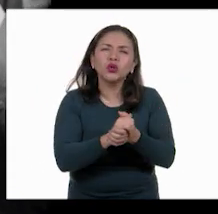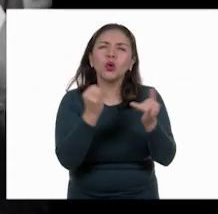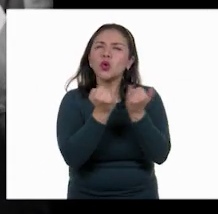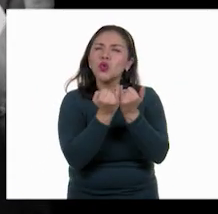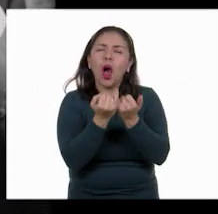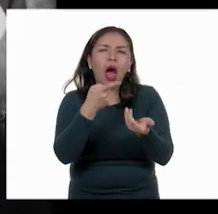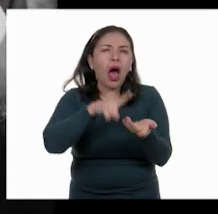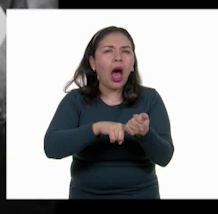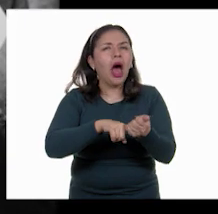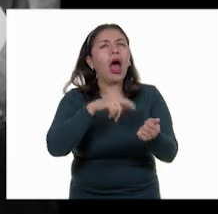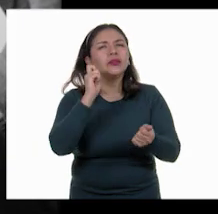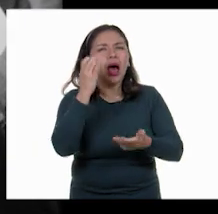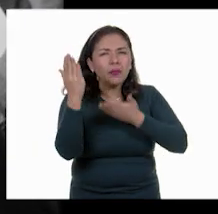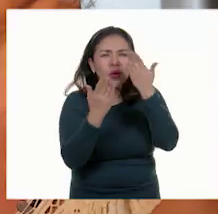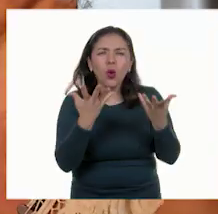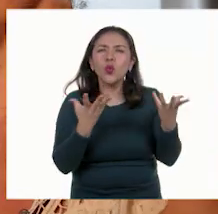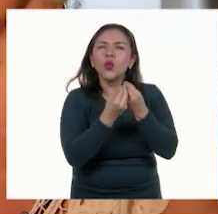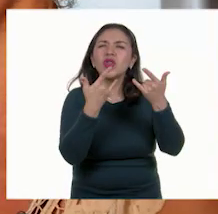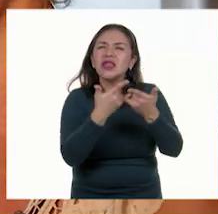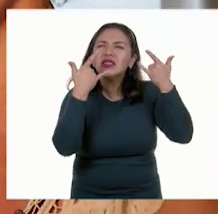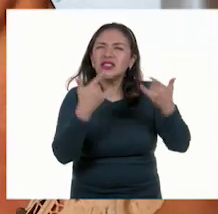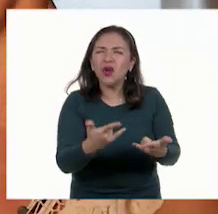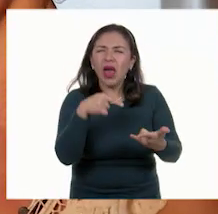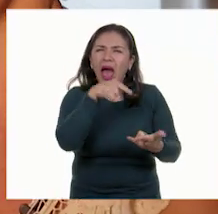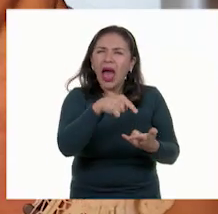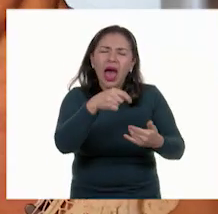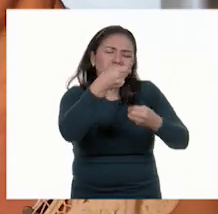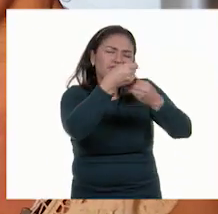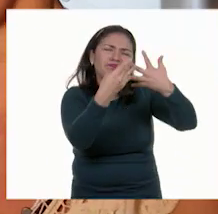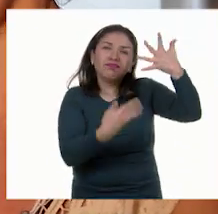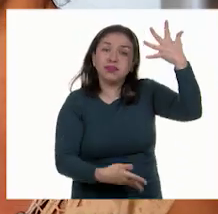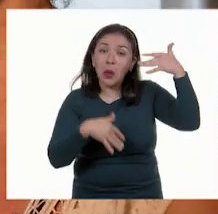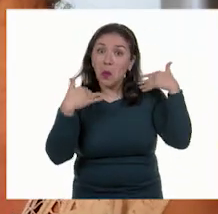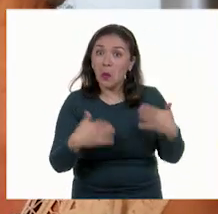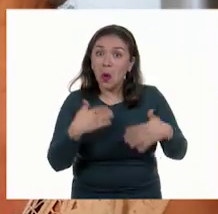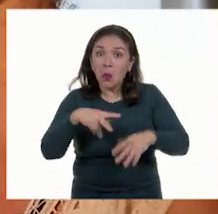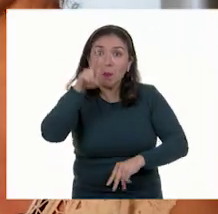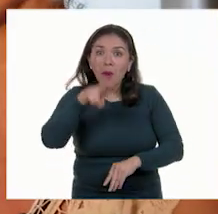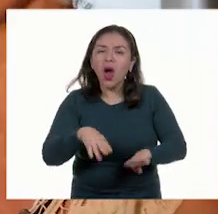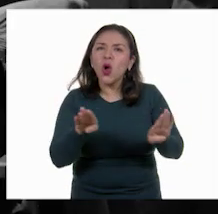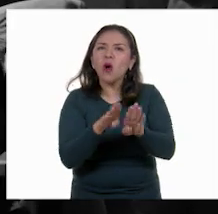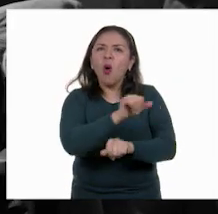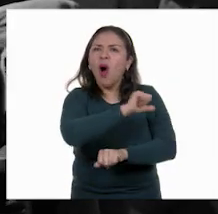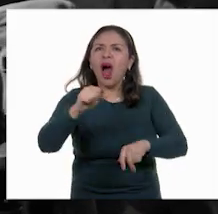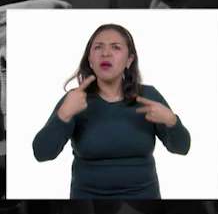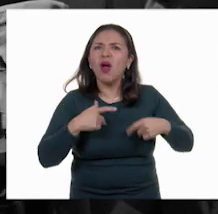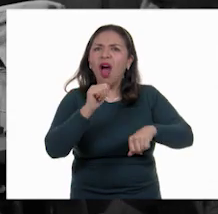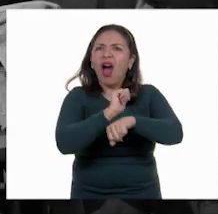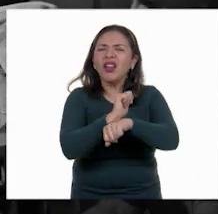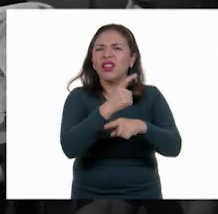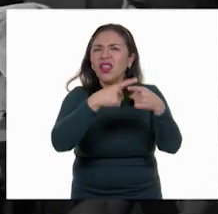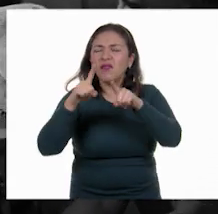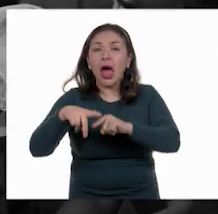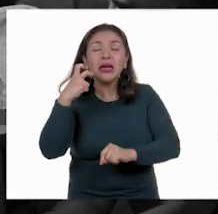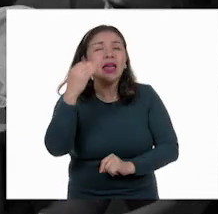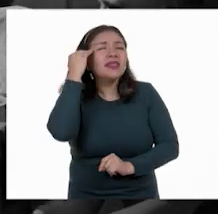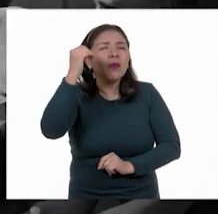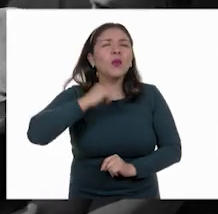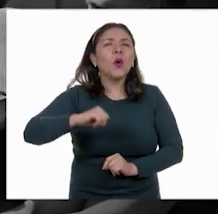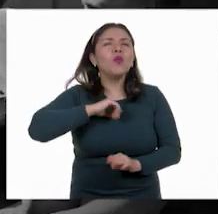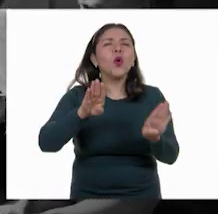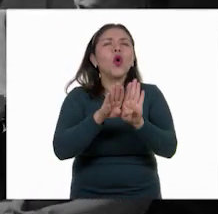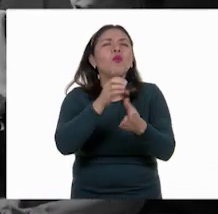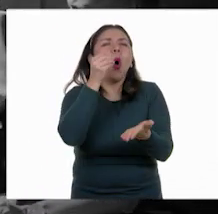gran historiador aparte. Bueno, es una gama interminable realmente de artistas. Yo creo que aparte fue una época de oro,